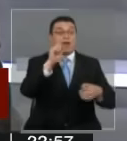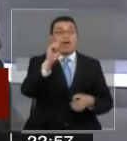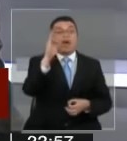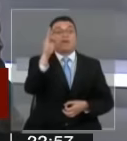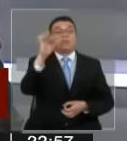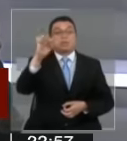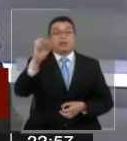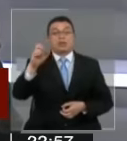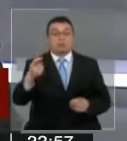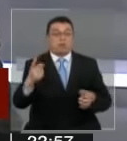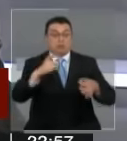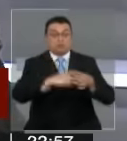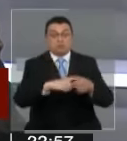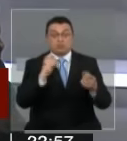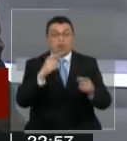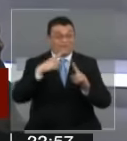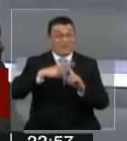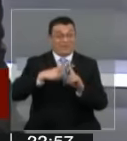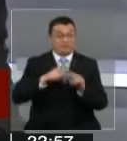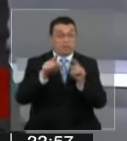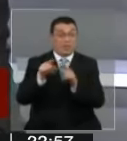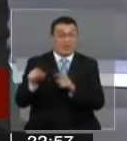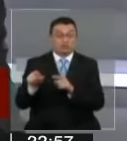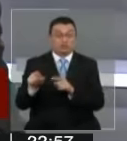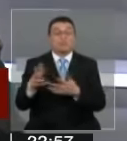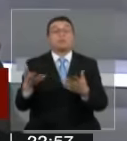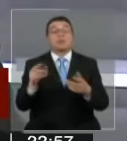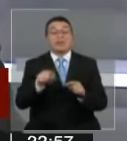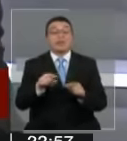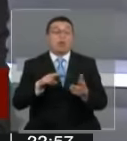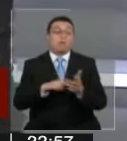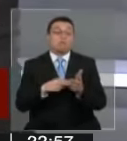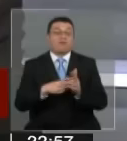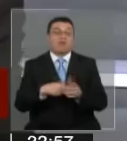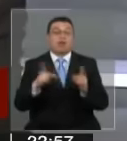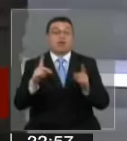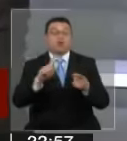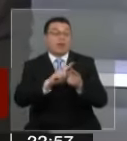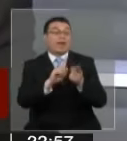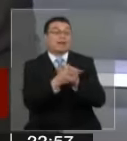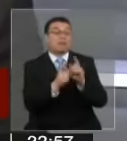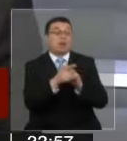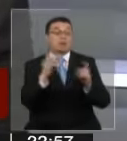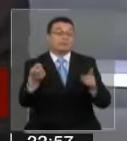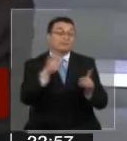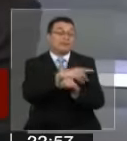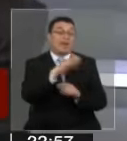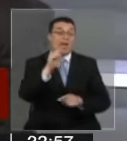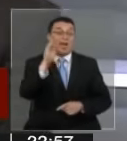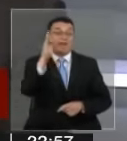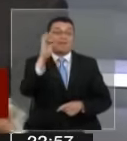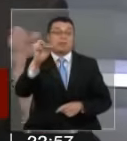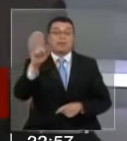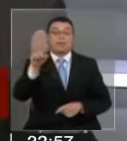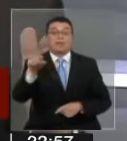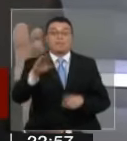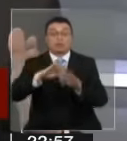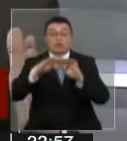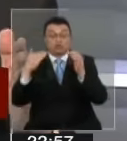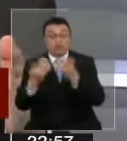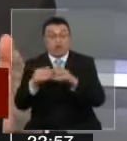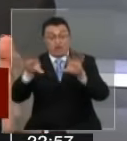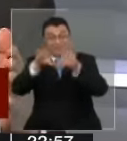pues la verdad que habría sido bastante beneficioso para ellos. Y yo creo que el problema de no haberlos cambiado al sistema de AFP es que